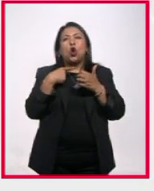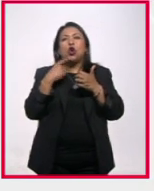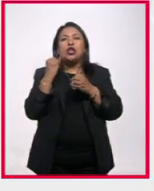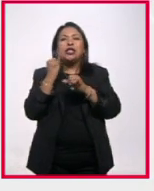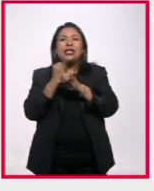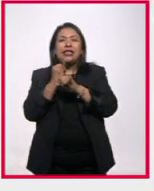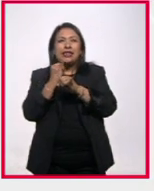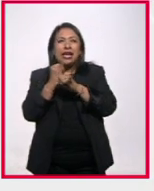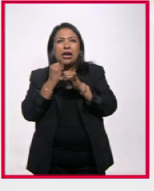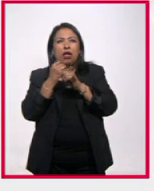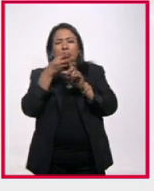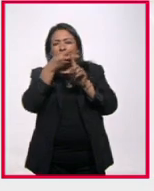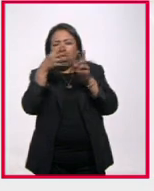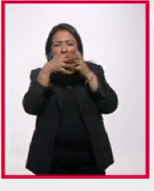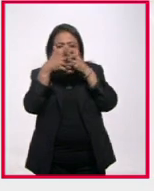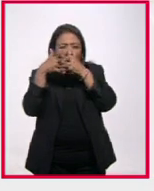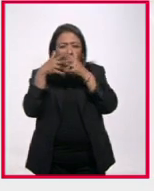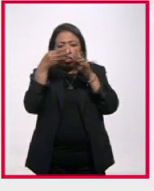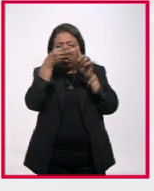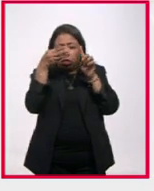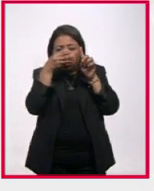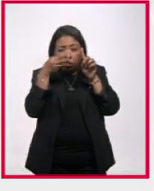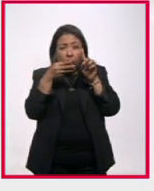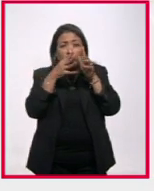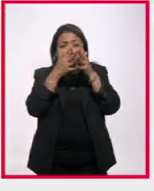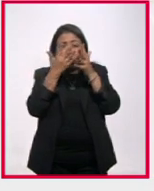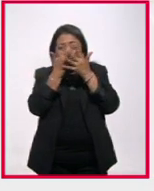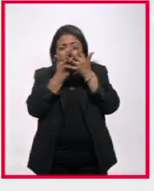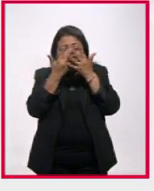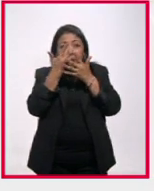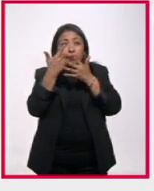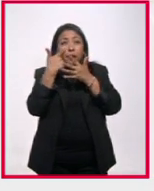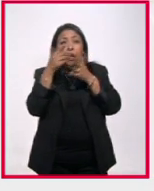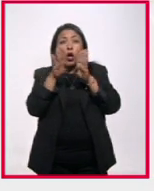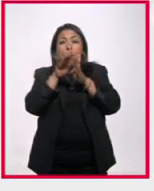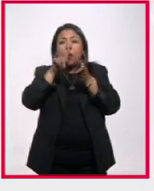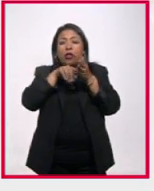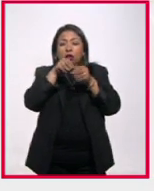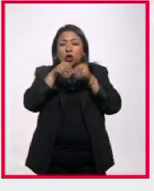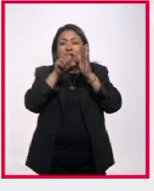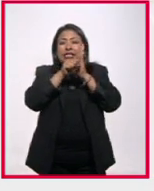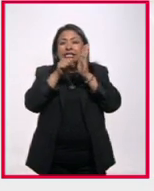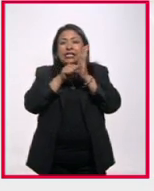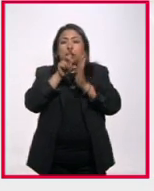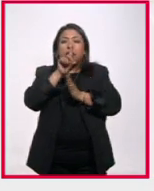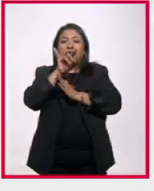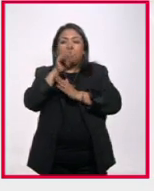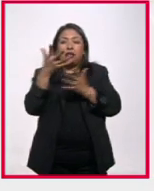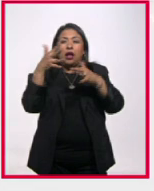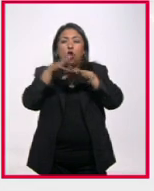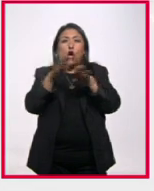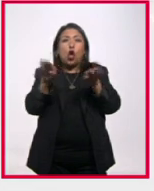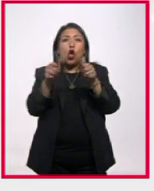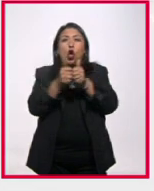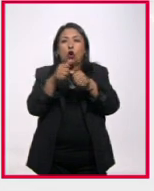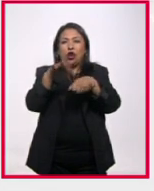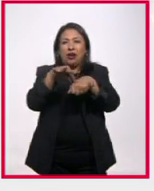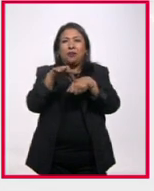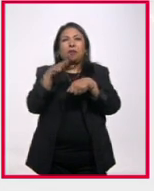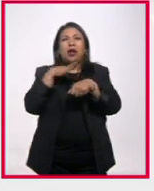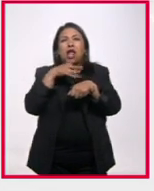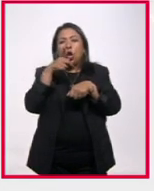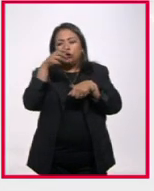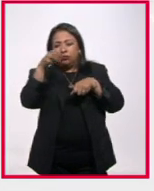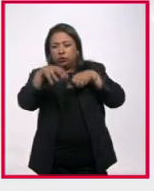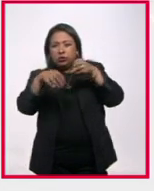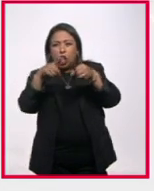vibraciones cromáticas y entramados de líneas, recrea los sistemas digitales que actualmente coexisten con la realidad. Un juego de